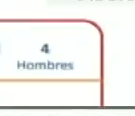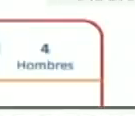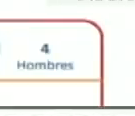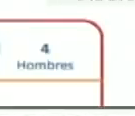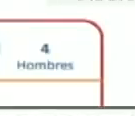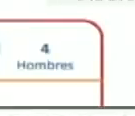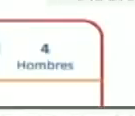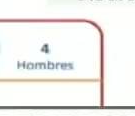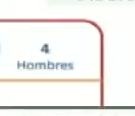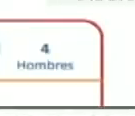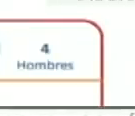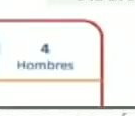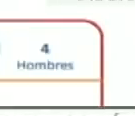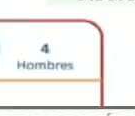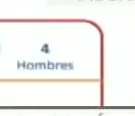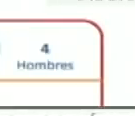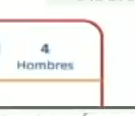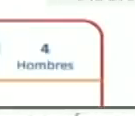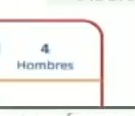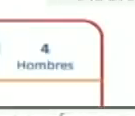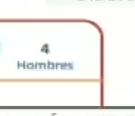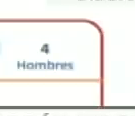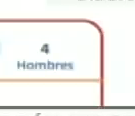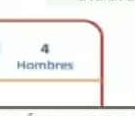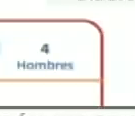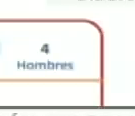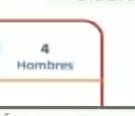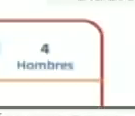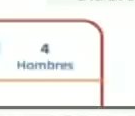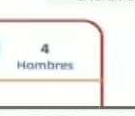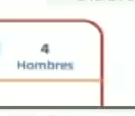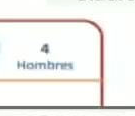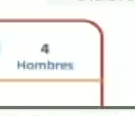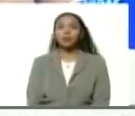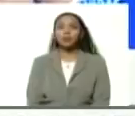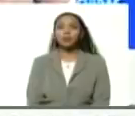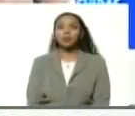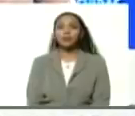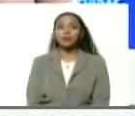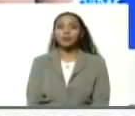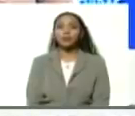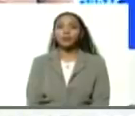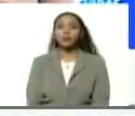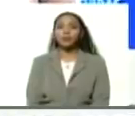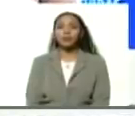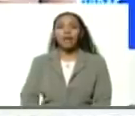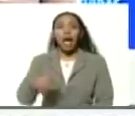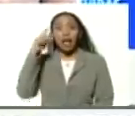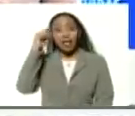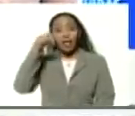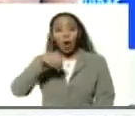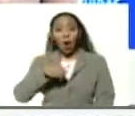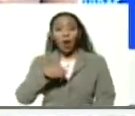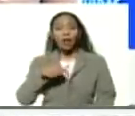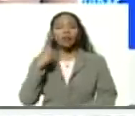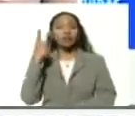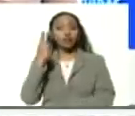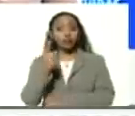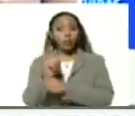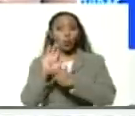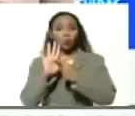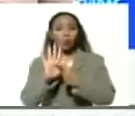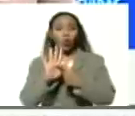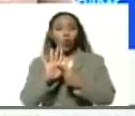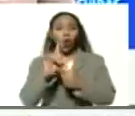República Dominicana que ingresó por el Aeropuerto Internacional de Maiquetía. Al día de hoy debemos resaltar